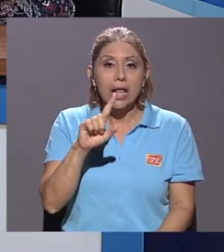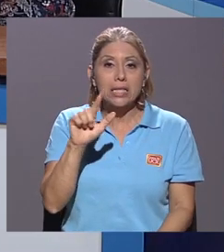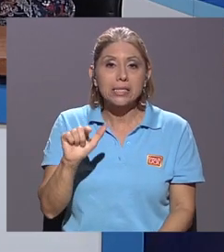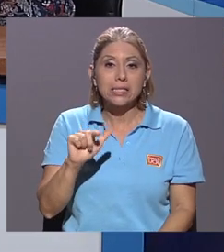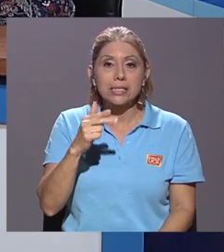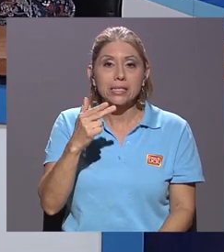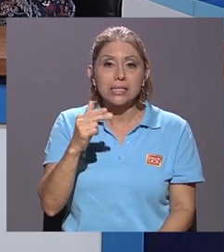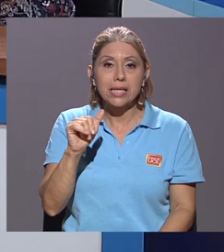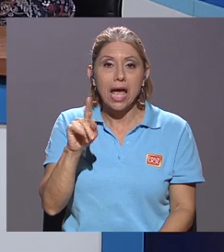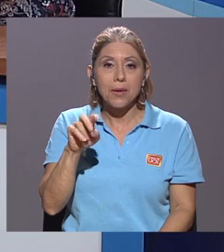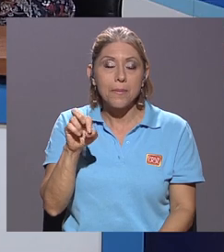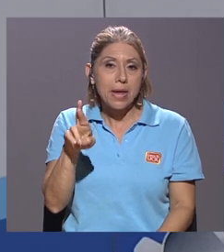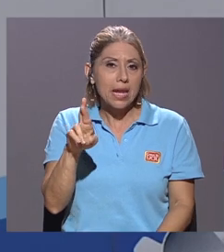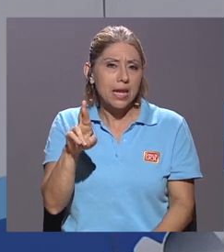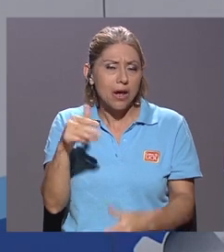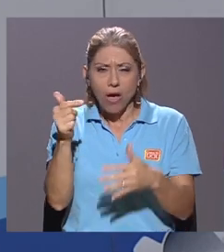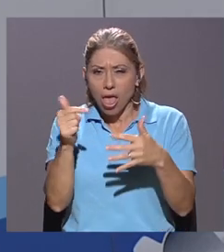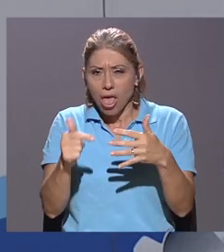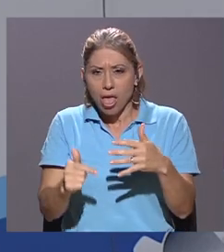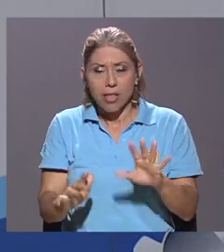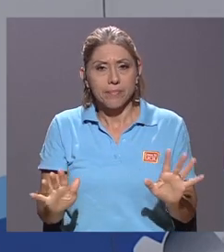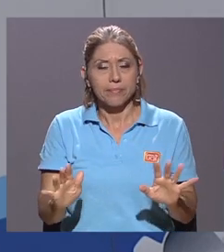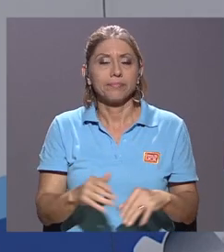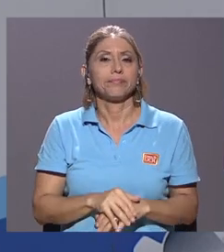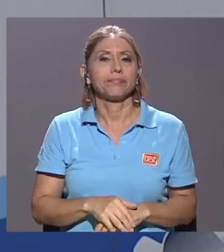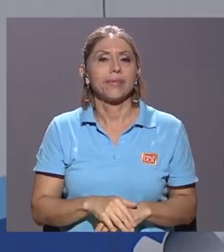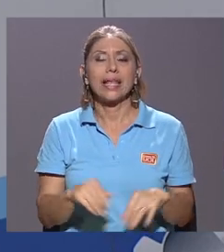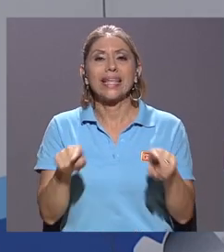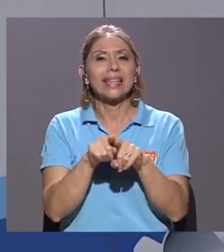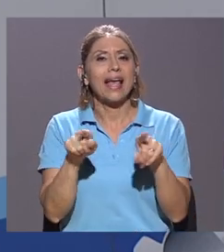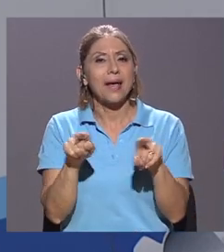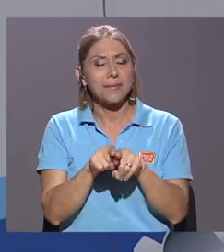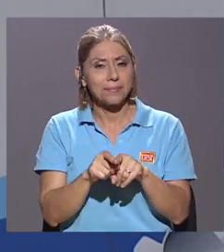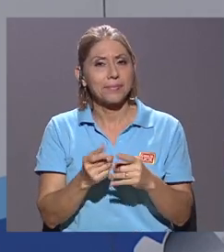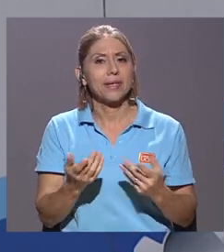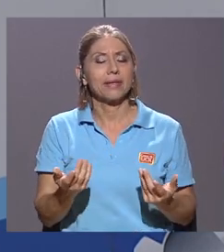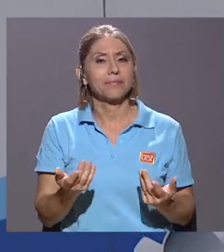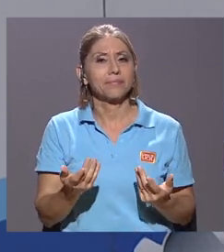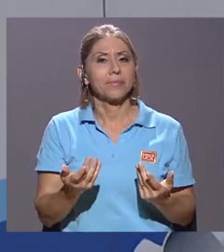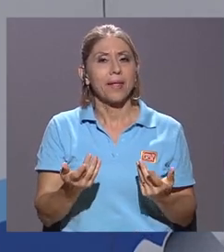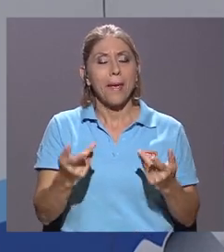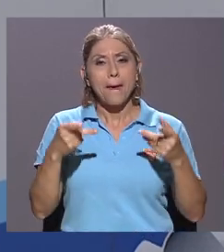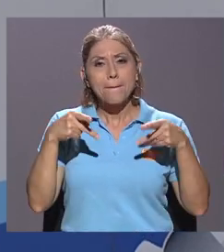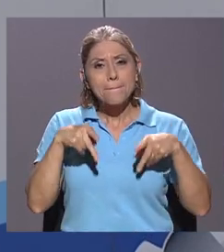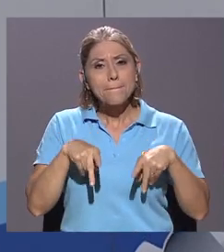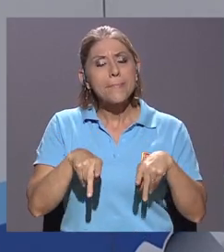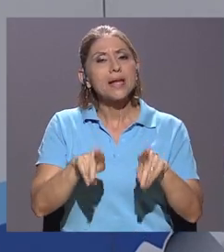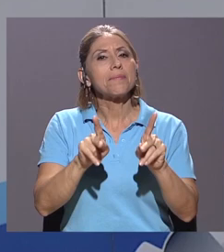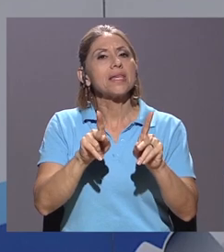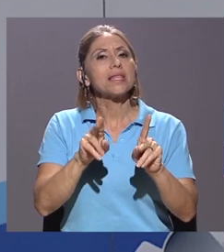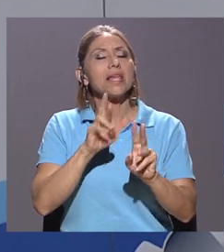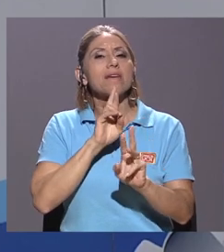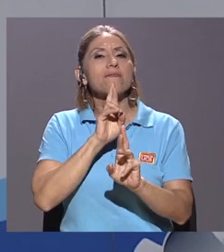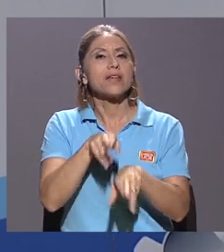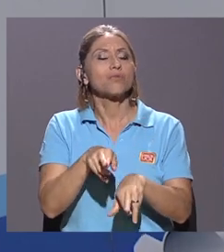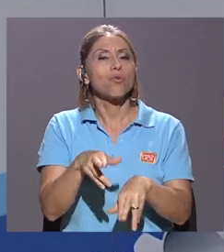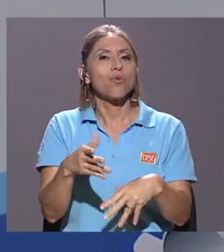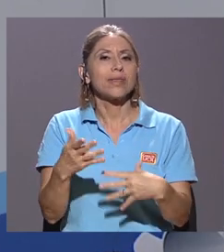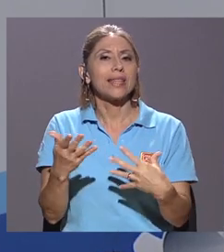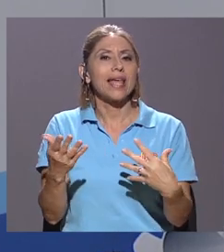una serie de otras enfermedades y también permite responder de manera más